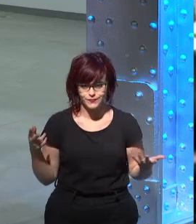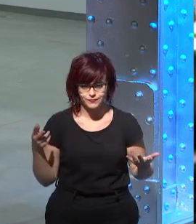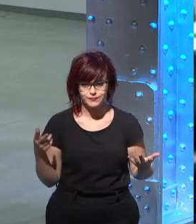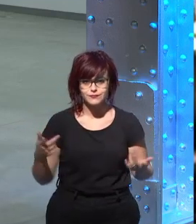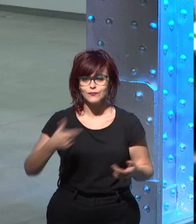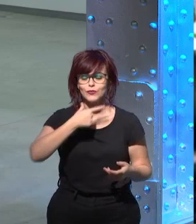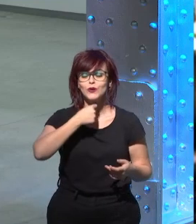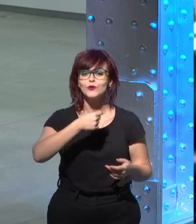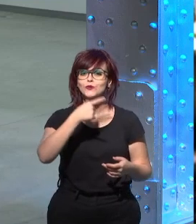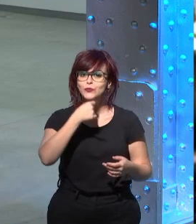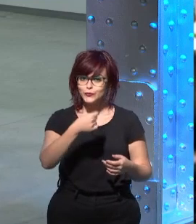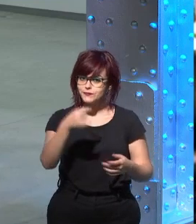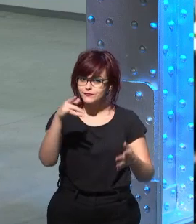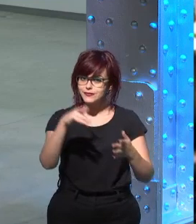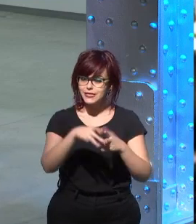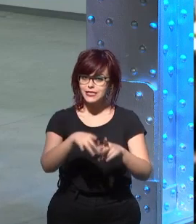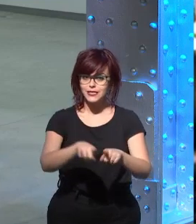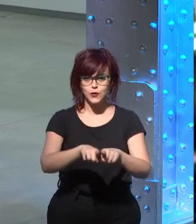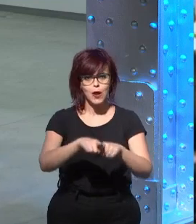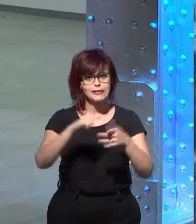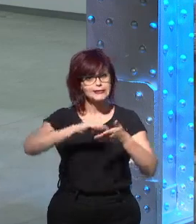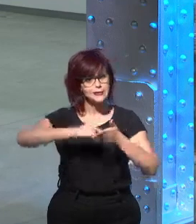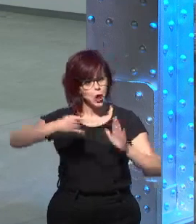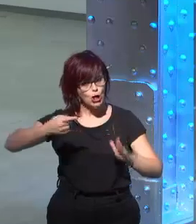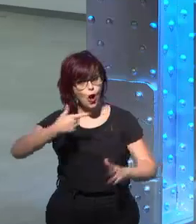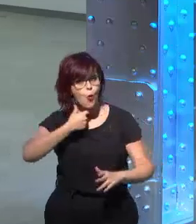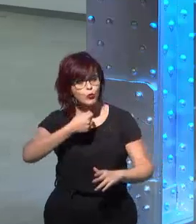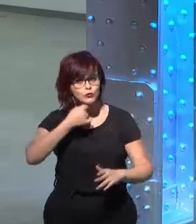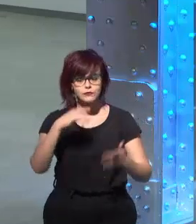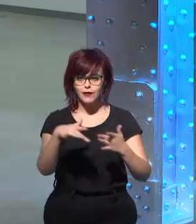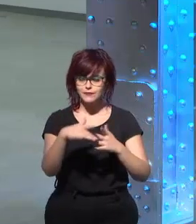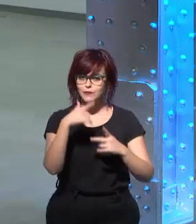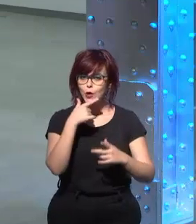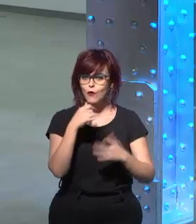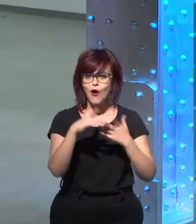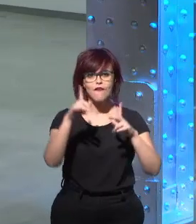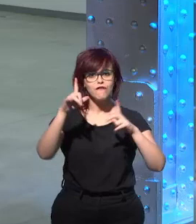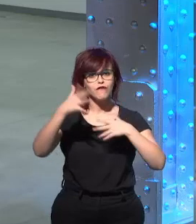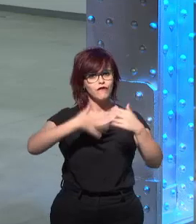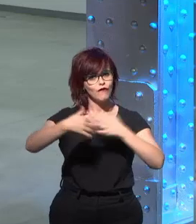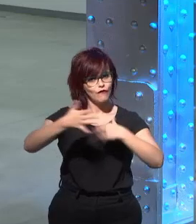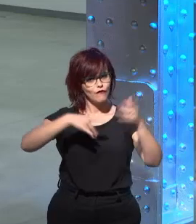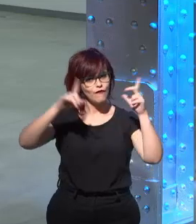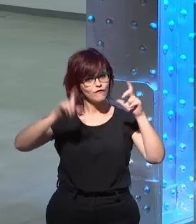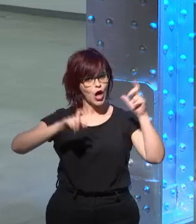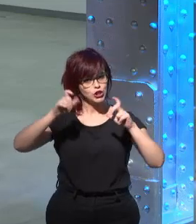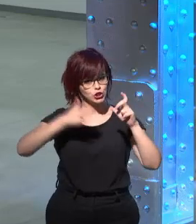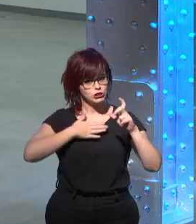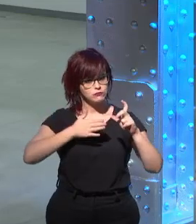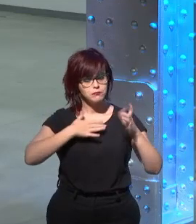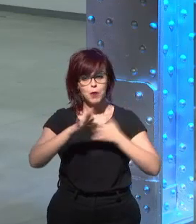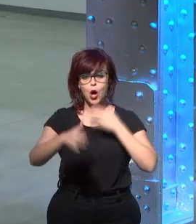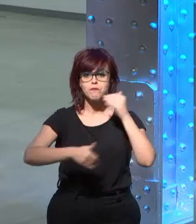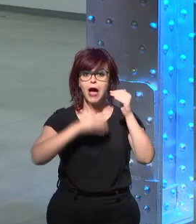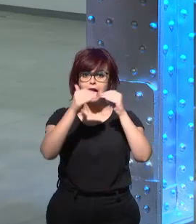Nos gusta la tecnología, nos gusta el acercarnos a hacer nuestra propia foto, sabiendo que probablemente en